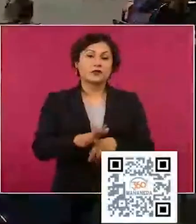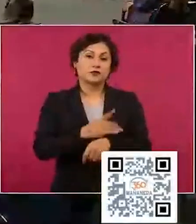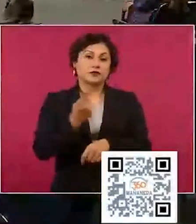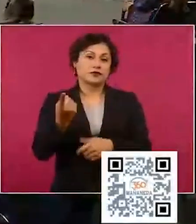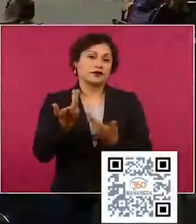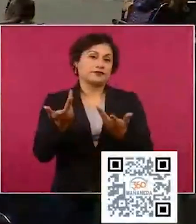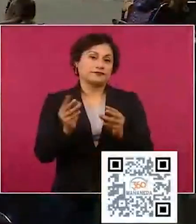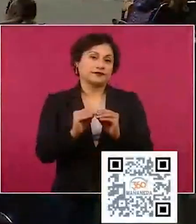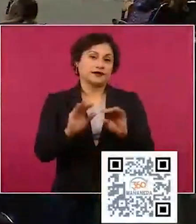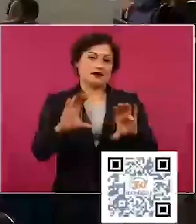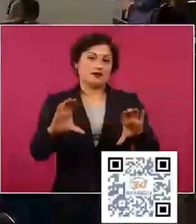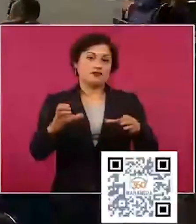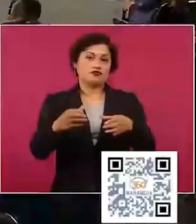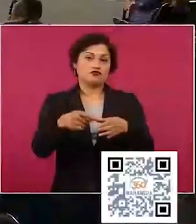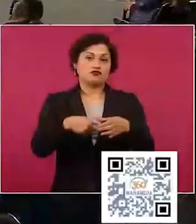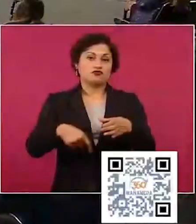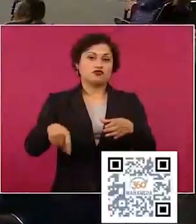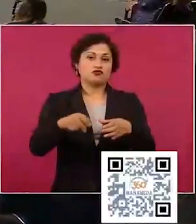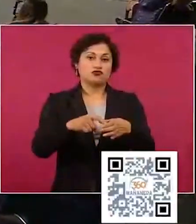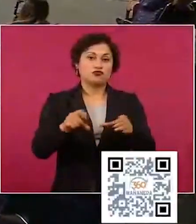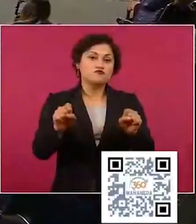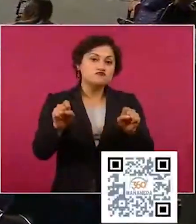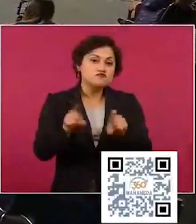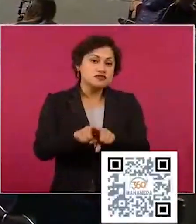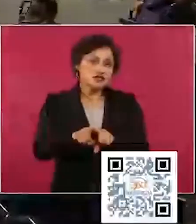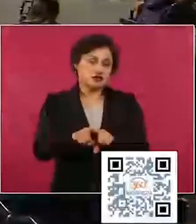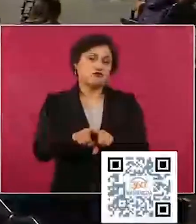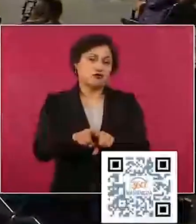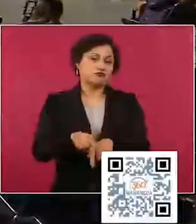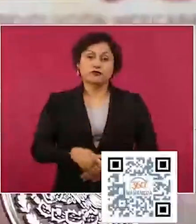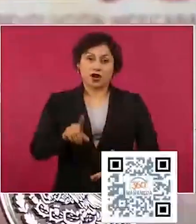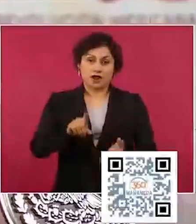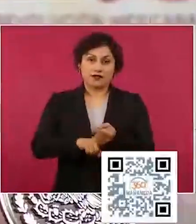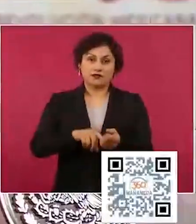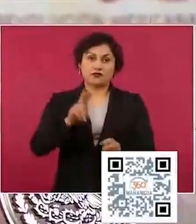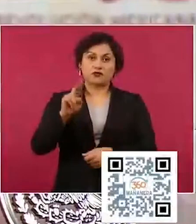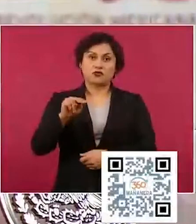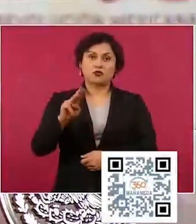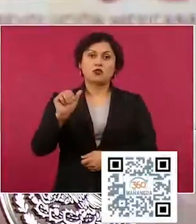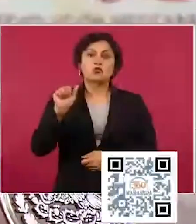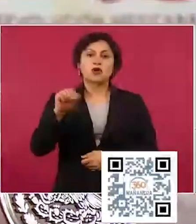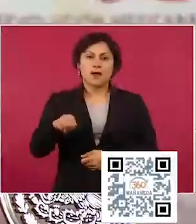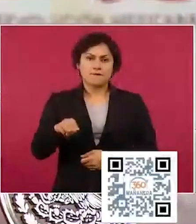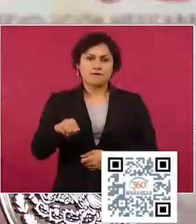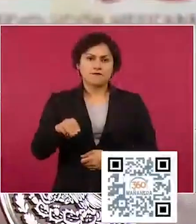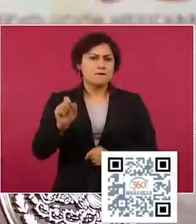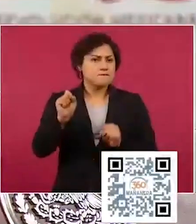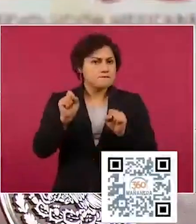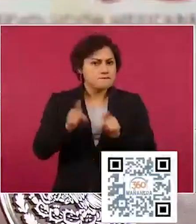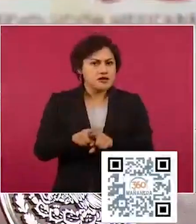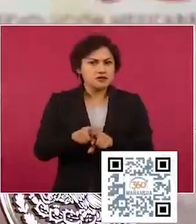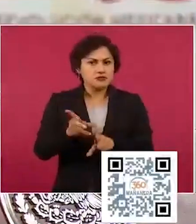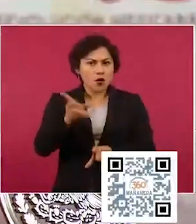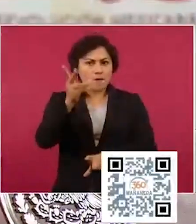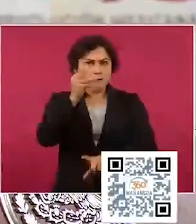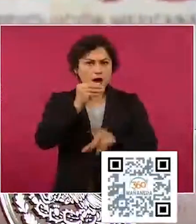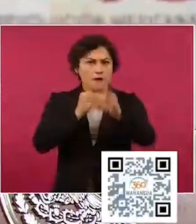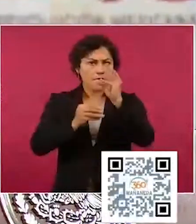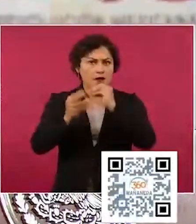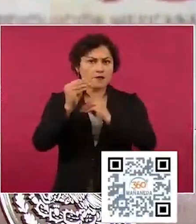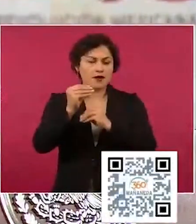grupos de intereses al interior de la UNAM que se han ido formando De Mi Alma